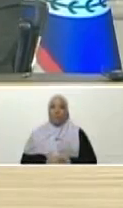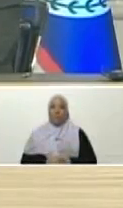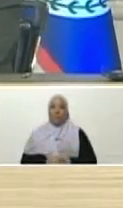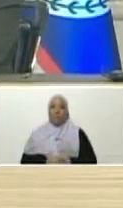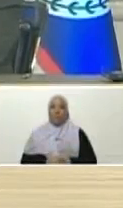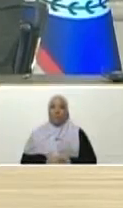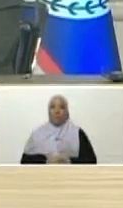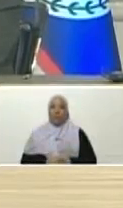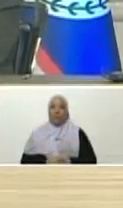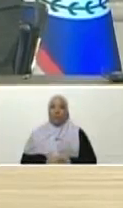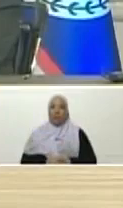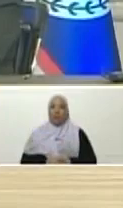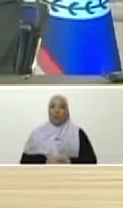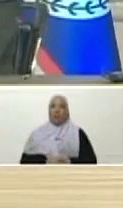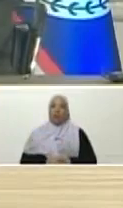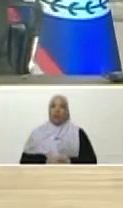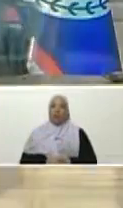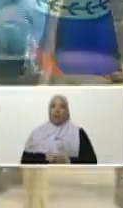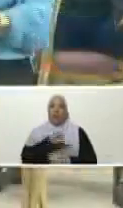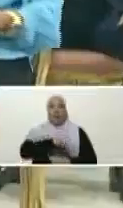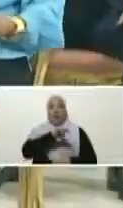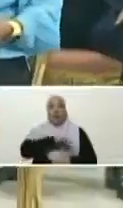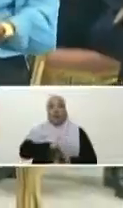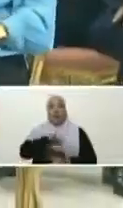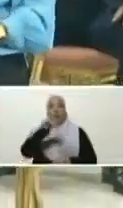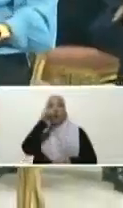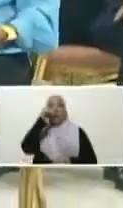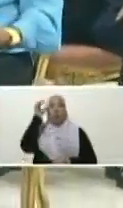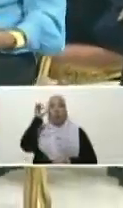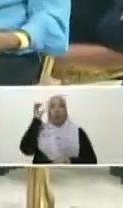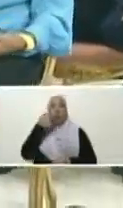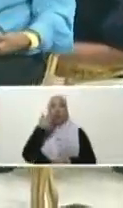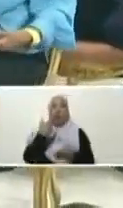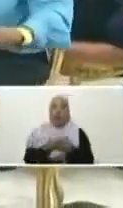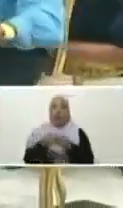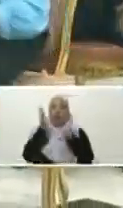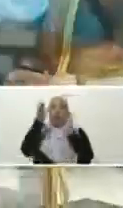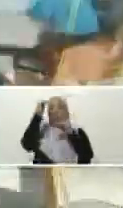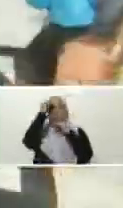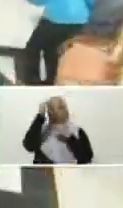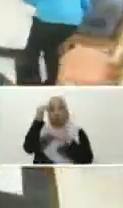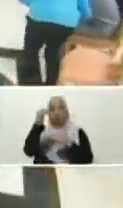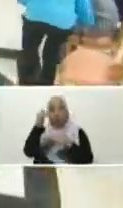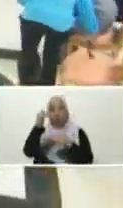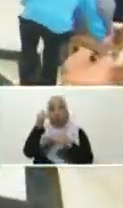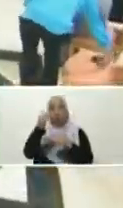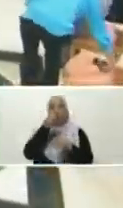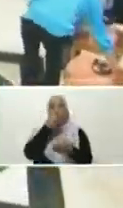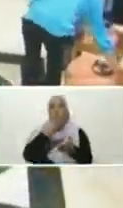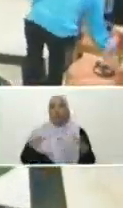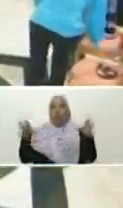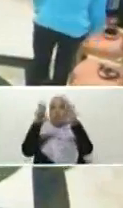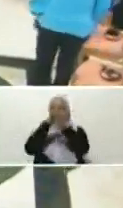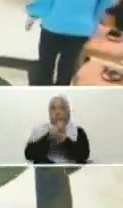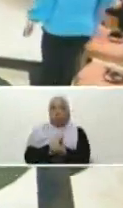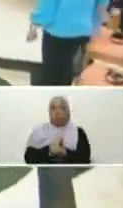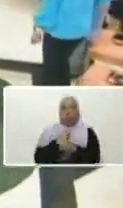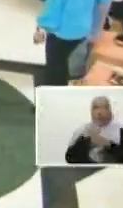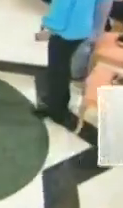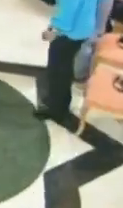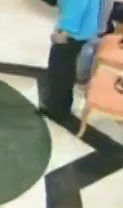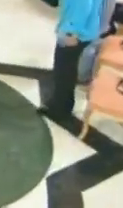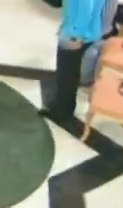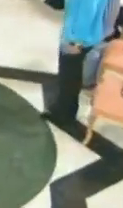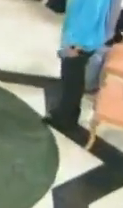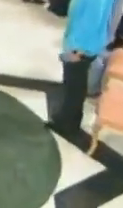Señoras y señores, por su amable atención, muchas gracias y muy buenas noches. Ha concluido